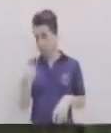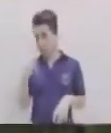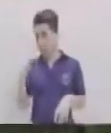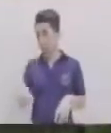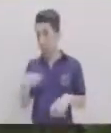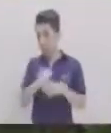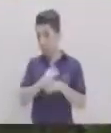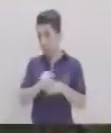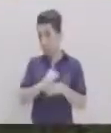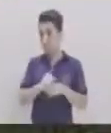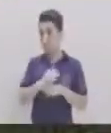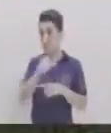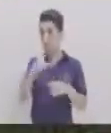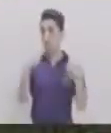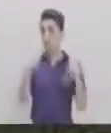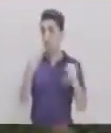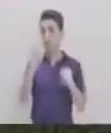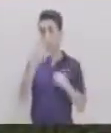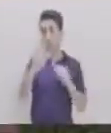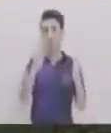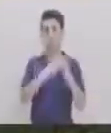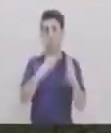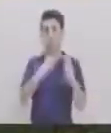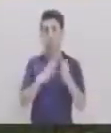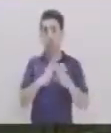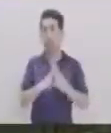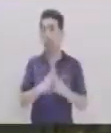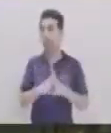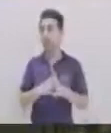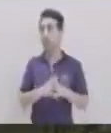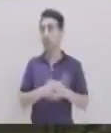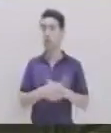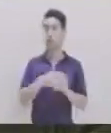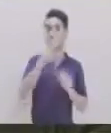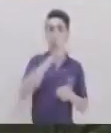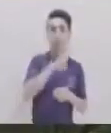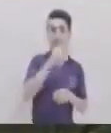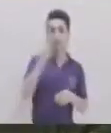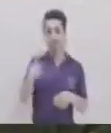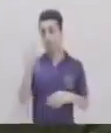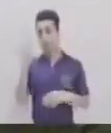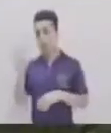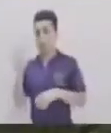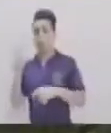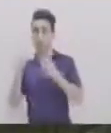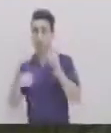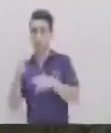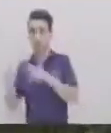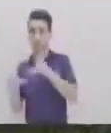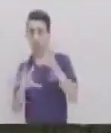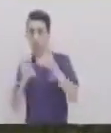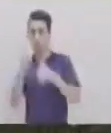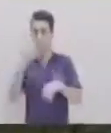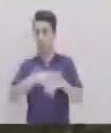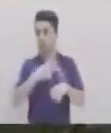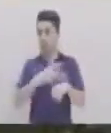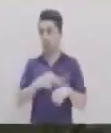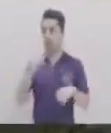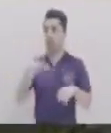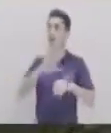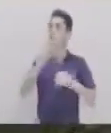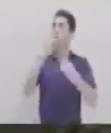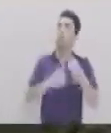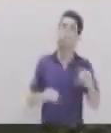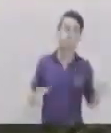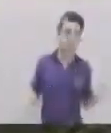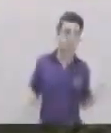que todos estos ejercicios tú los realizas en casa de 3 a 4 series de 12 repeticiones. Pasamos